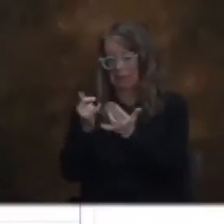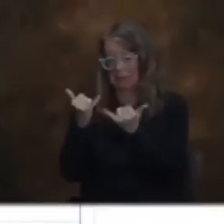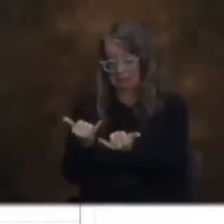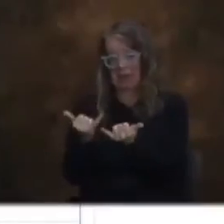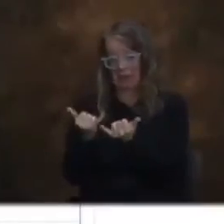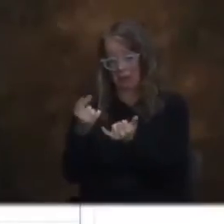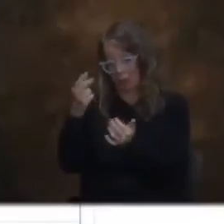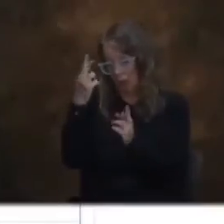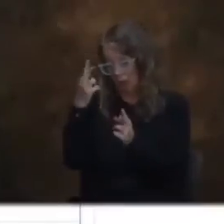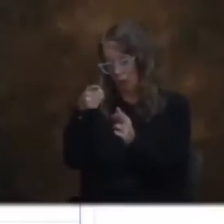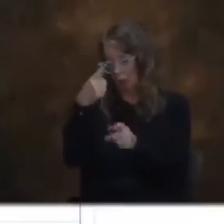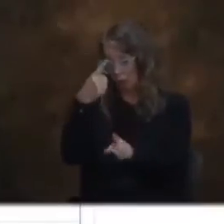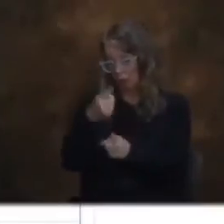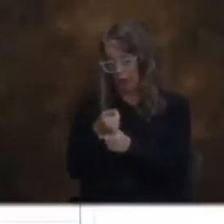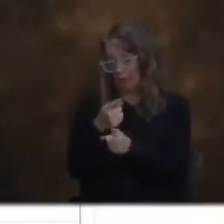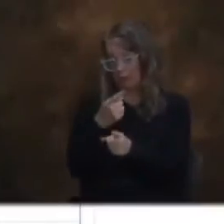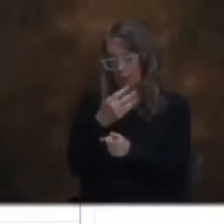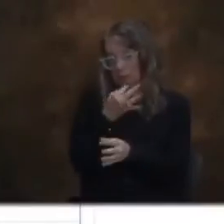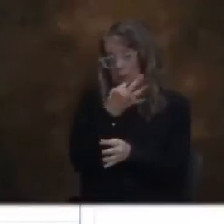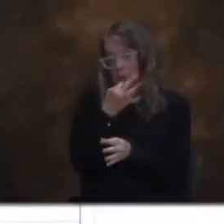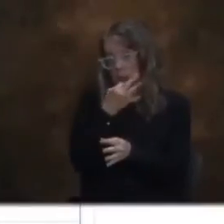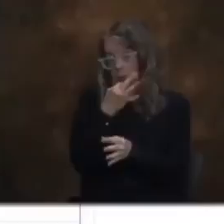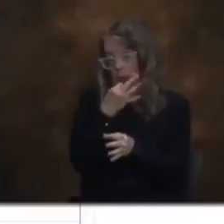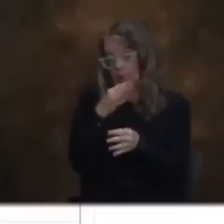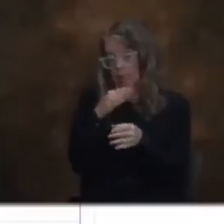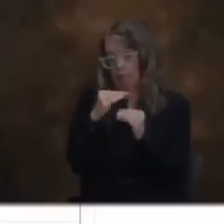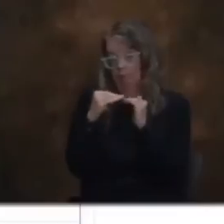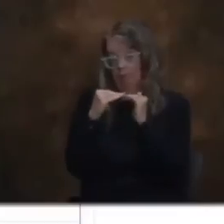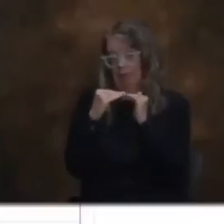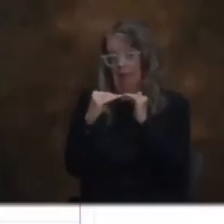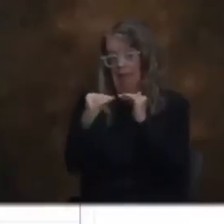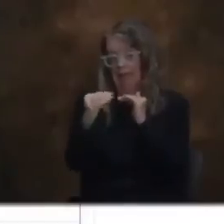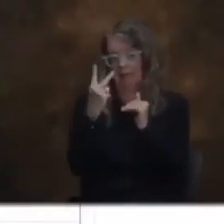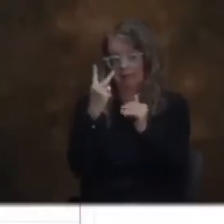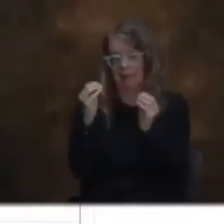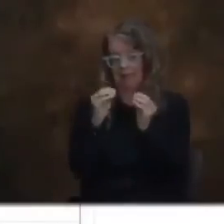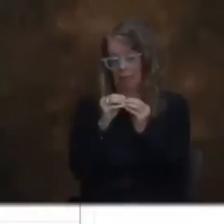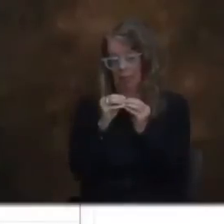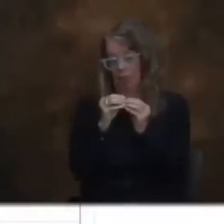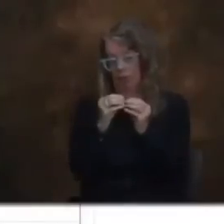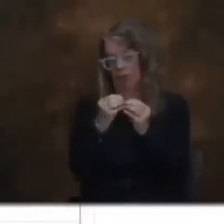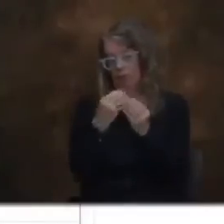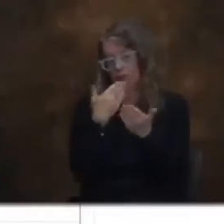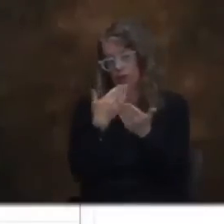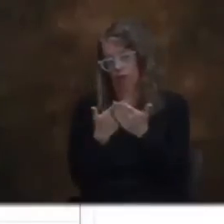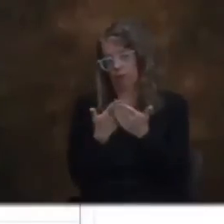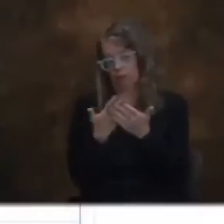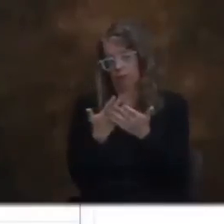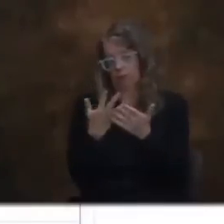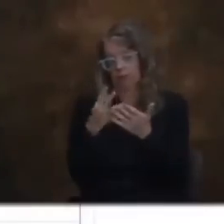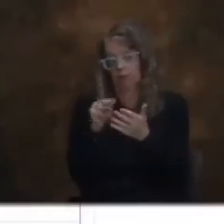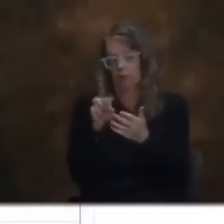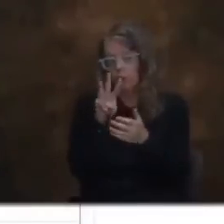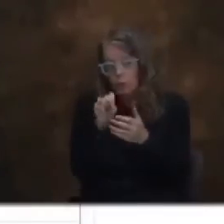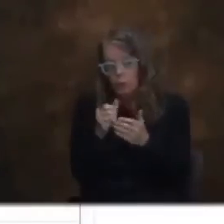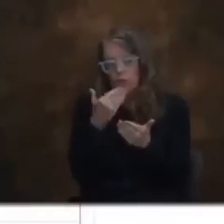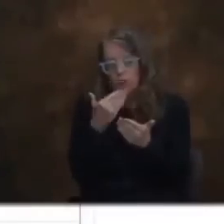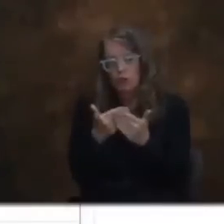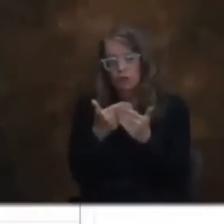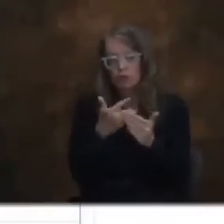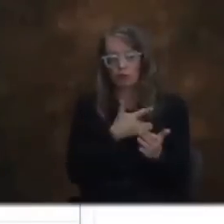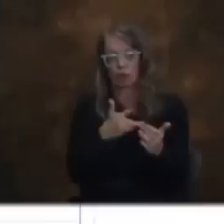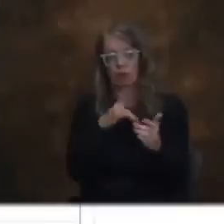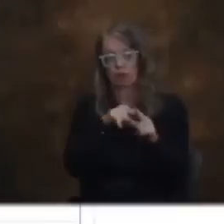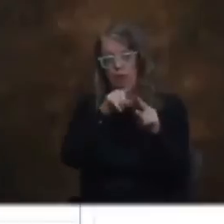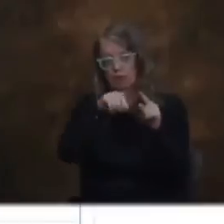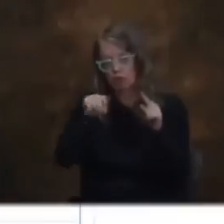y ver tendencias más positivas pero sí siento que seguimos hablando sobre esto todo